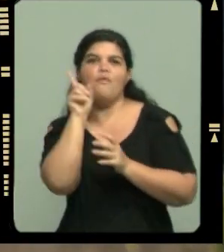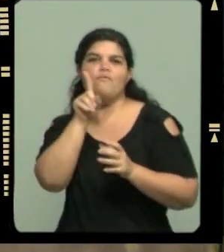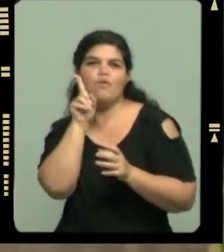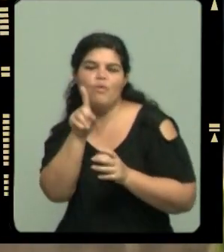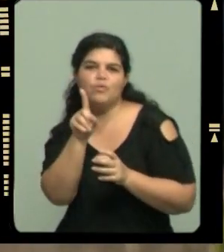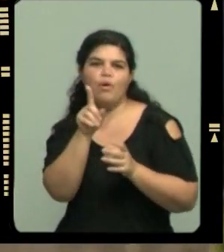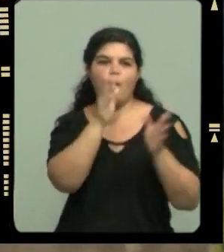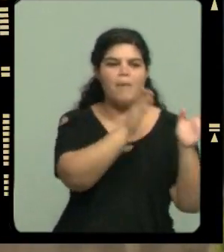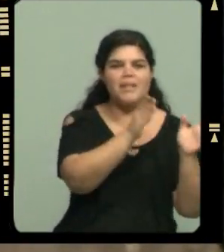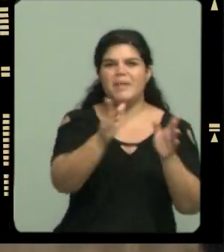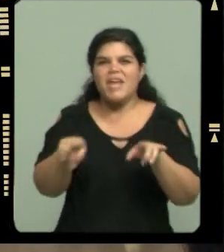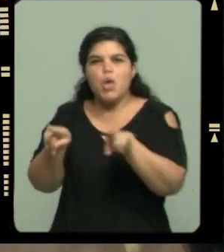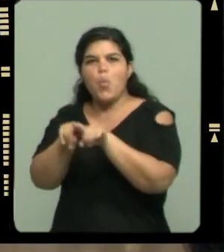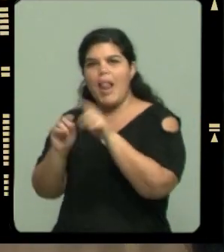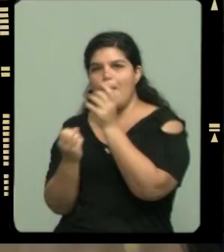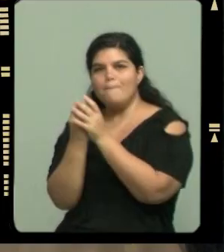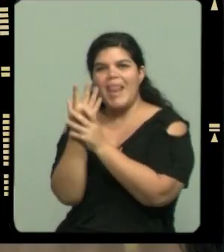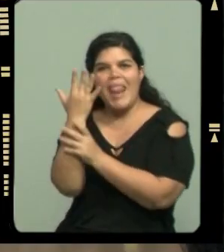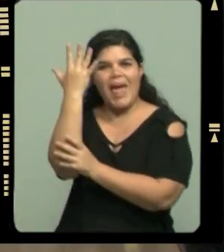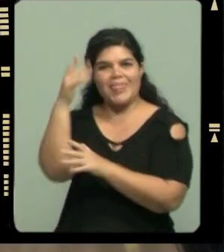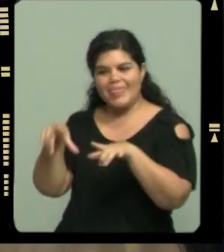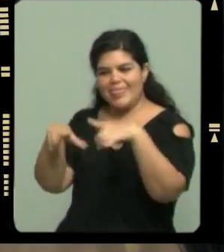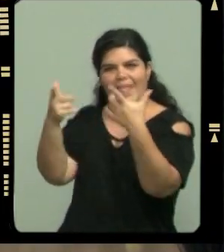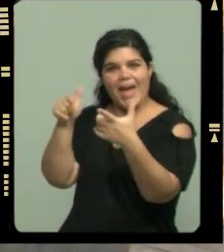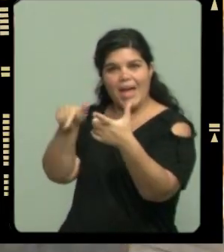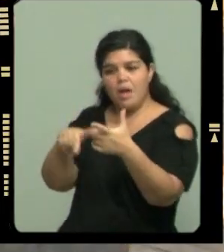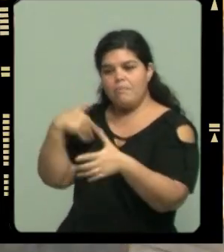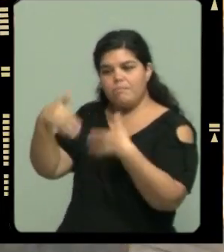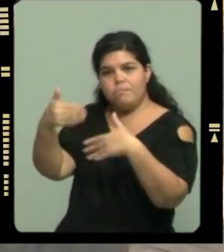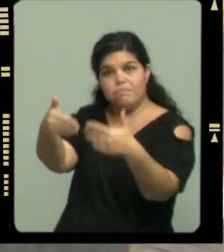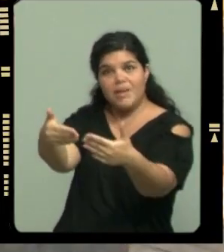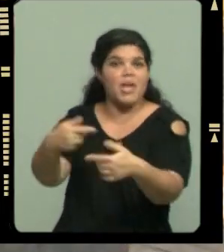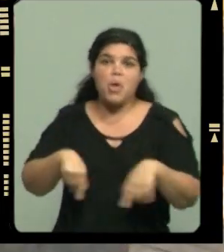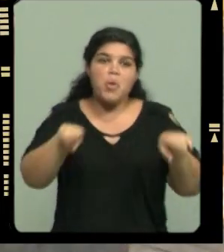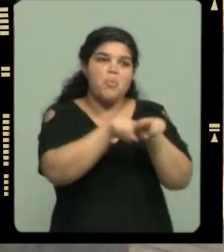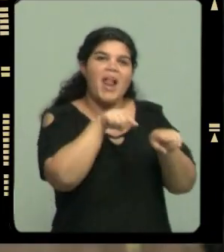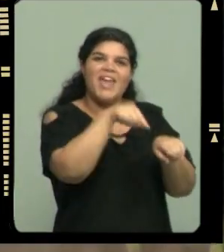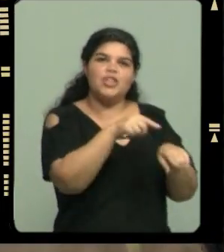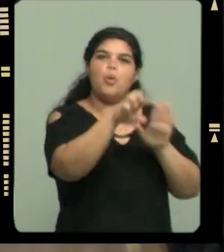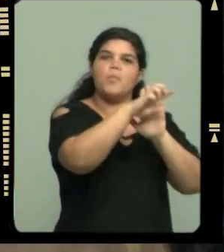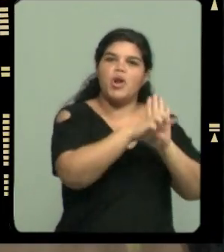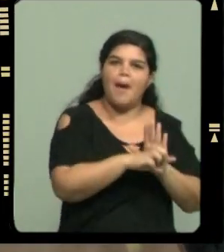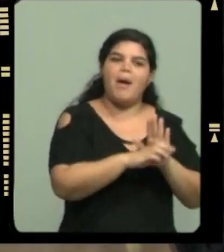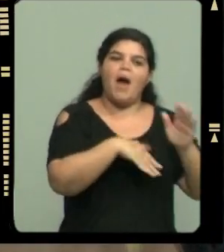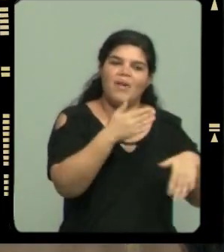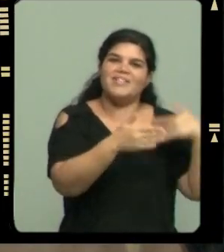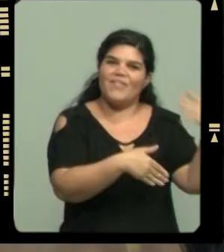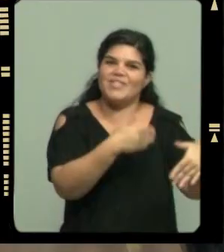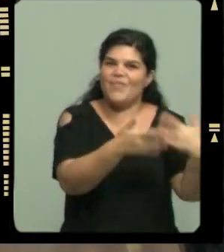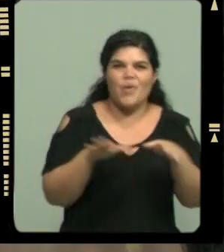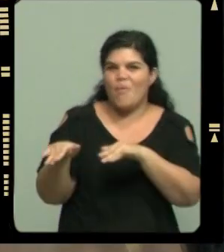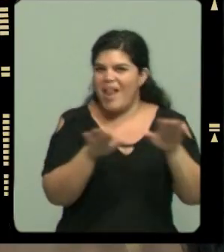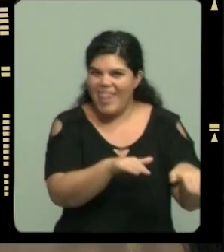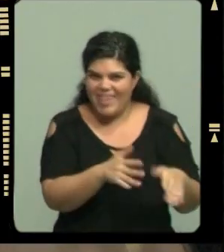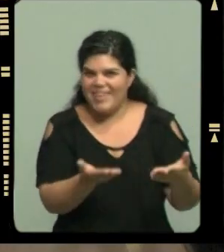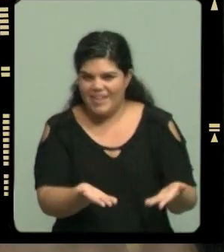y Regeneración, y hay varios programas que van a tratar de ir buscando desarrollo de habilidades posteriores a estas primeras insípidas o